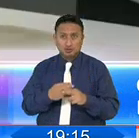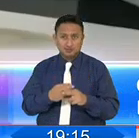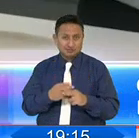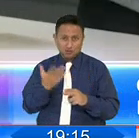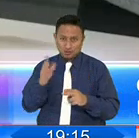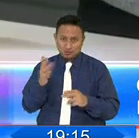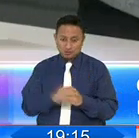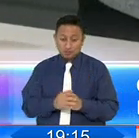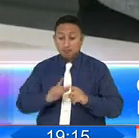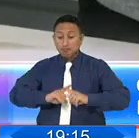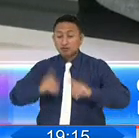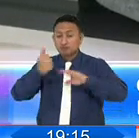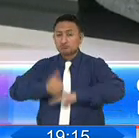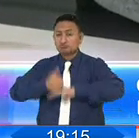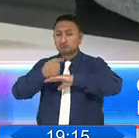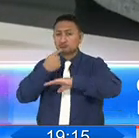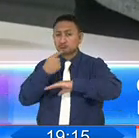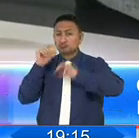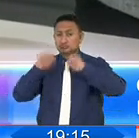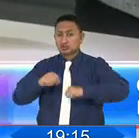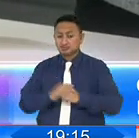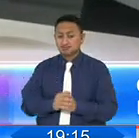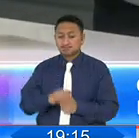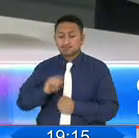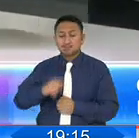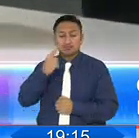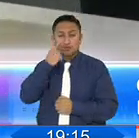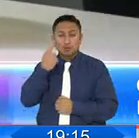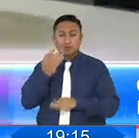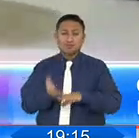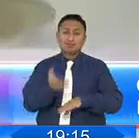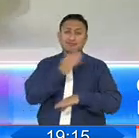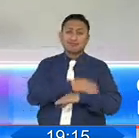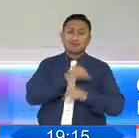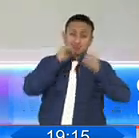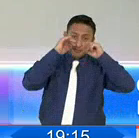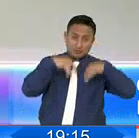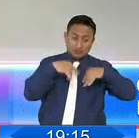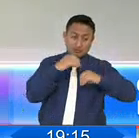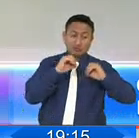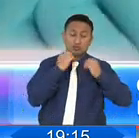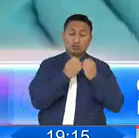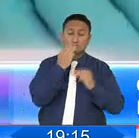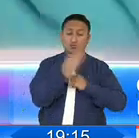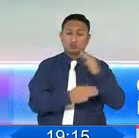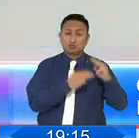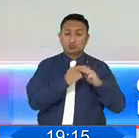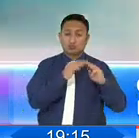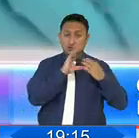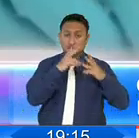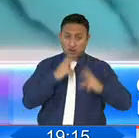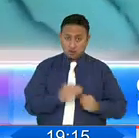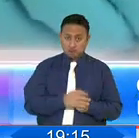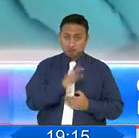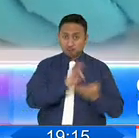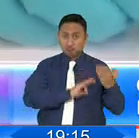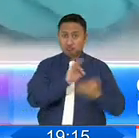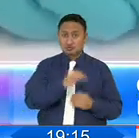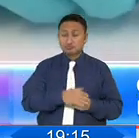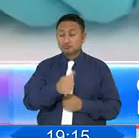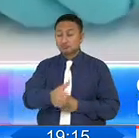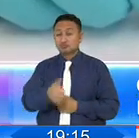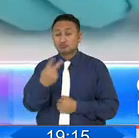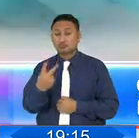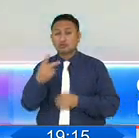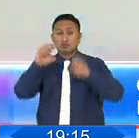prueba, las autoridades informaron que se trata de un test que fue aprobado en septiembre por la Organización Mundial de la Salud y es fabricado por dos compañías